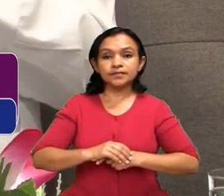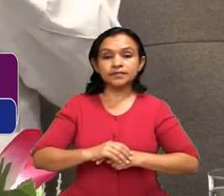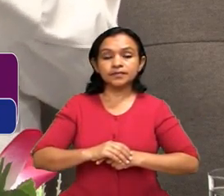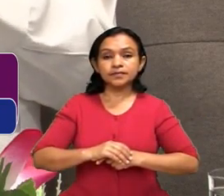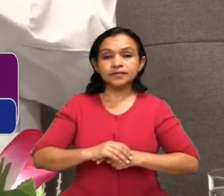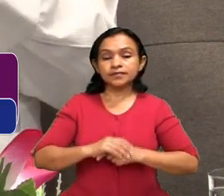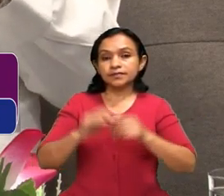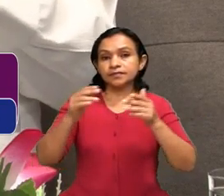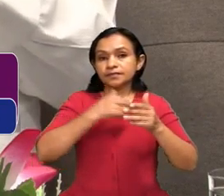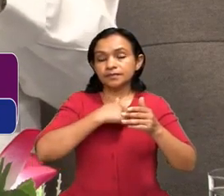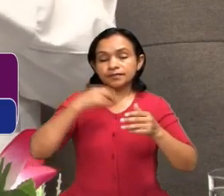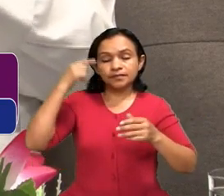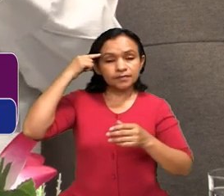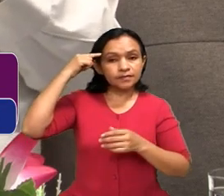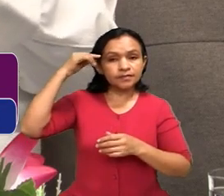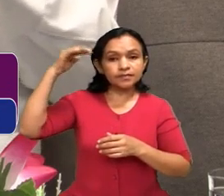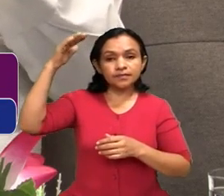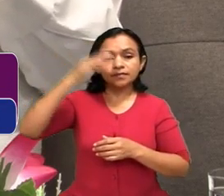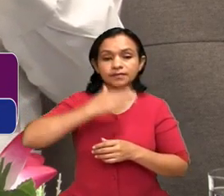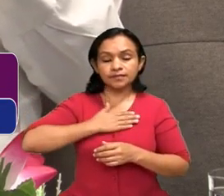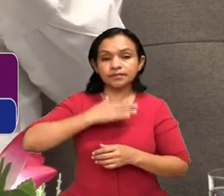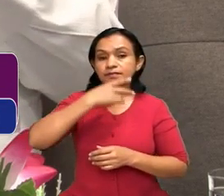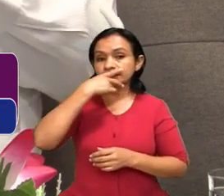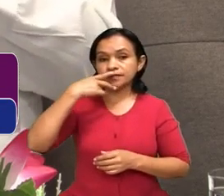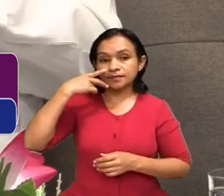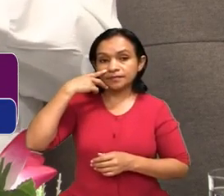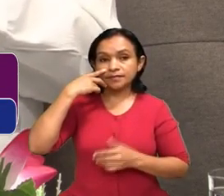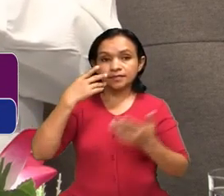Cumpliendo uno de los sueños de mi padre,